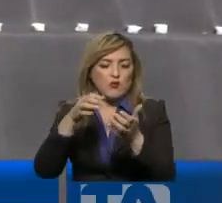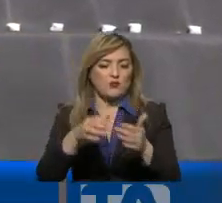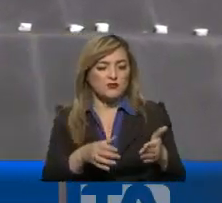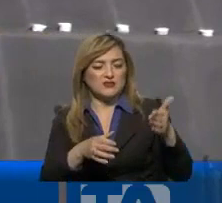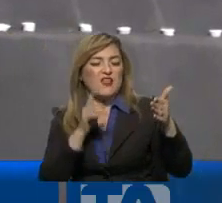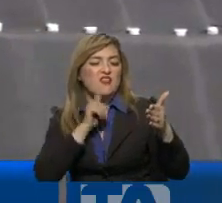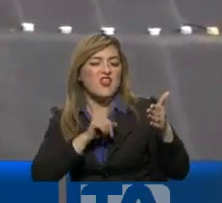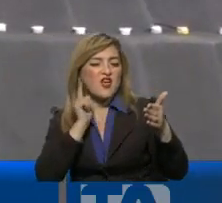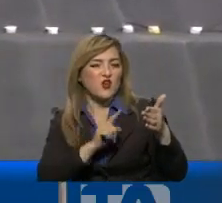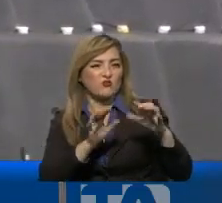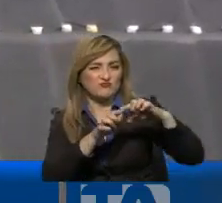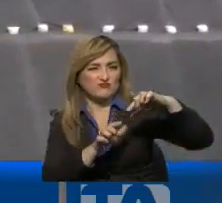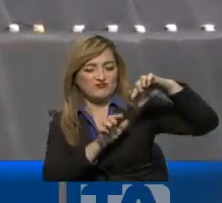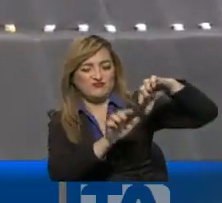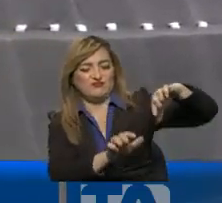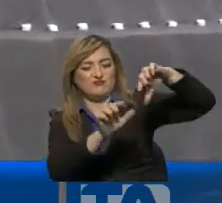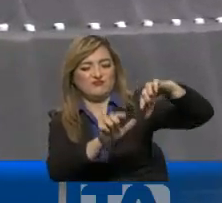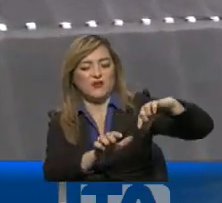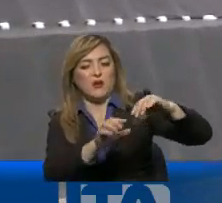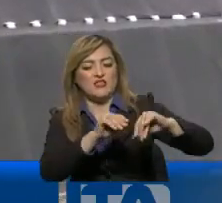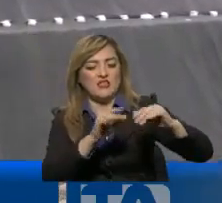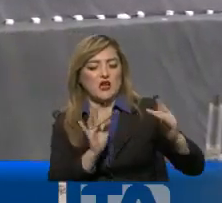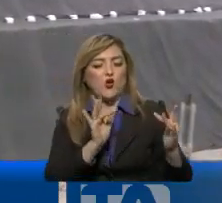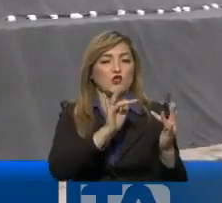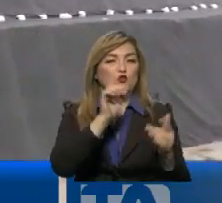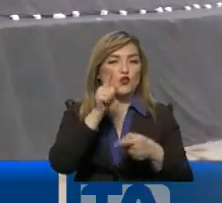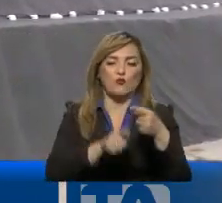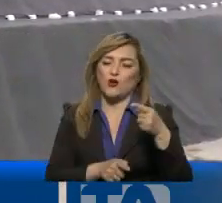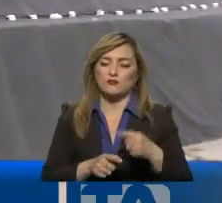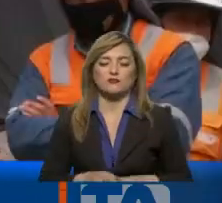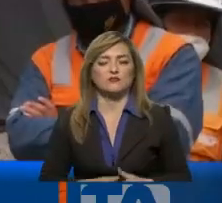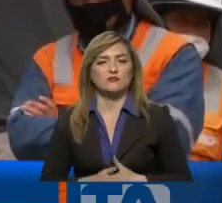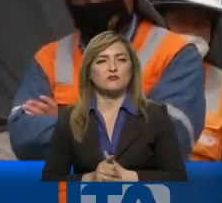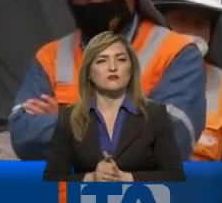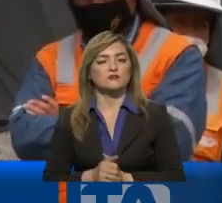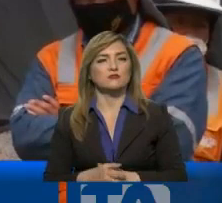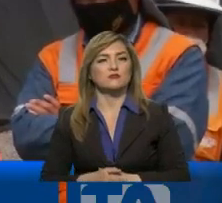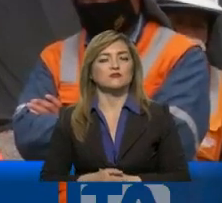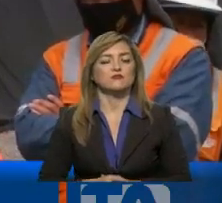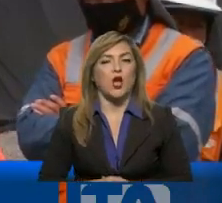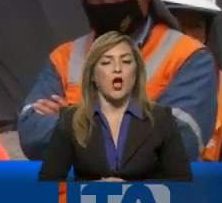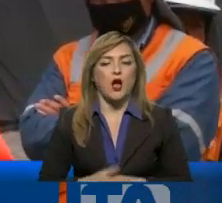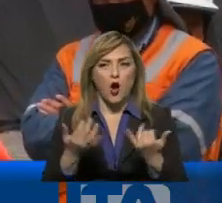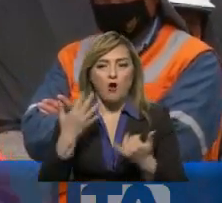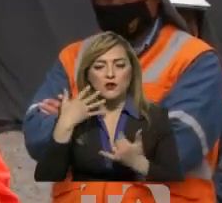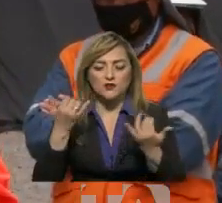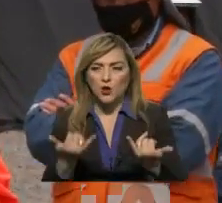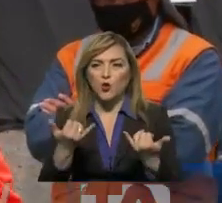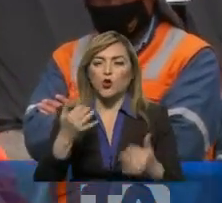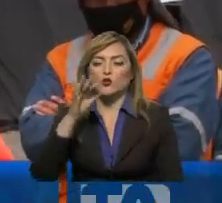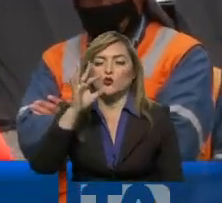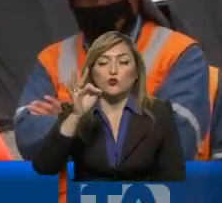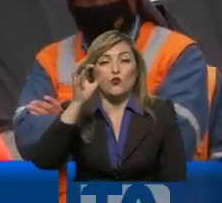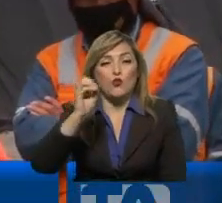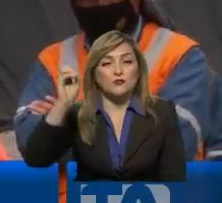tengan contacto con la superficie y posterior contaminación. En esta fecha estamos en el 99%. Como te digo,